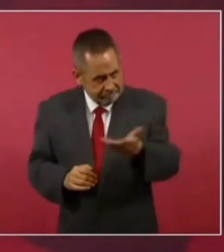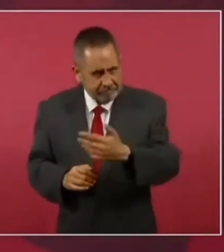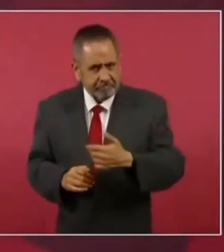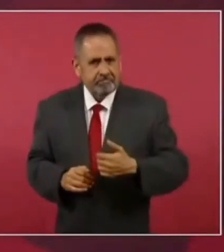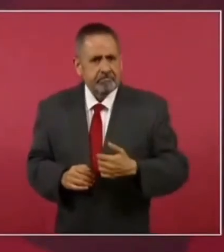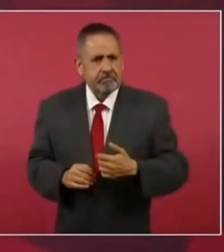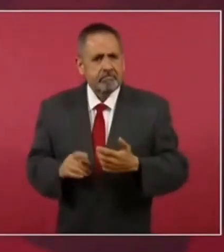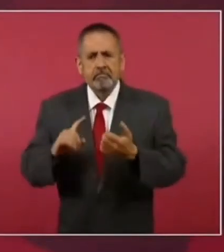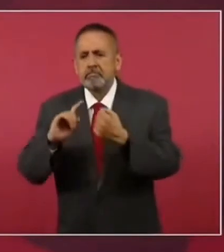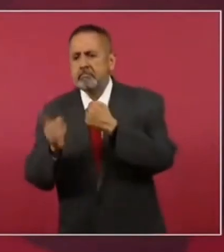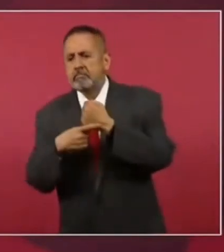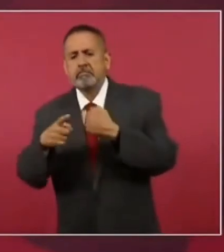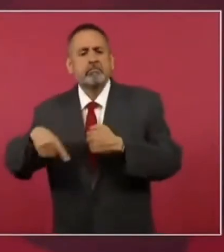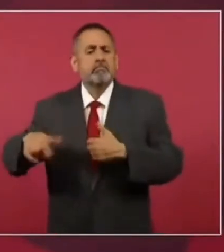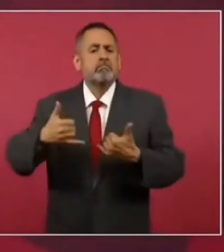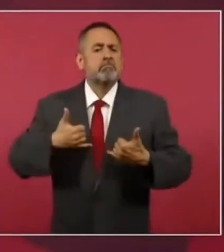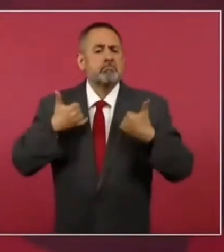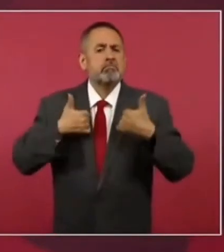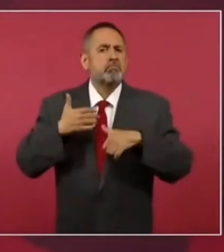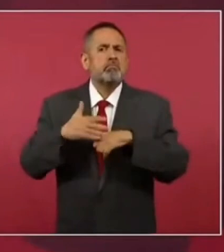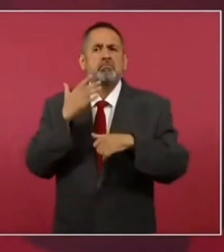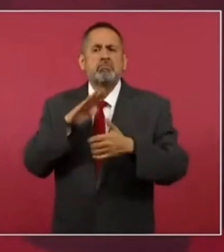sobre las causas